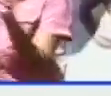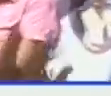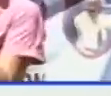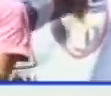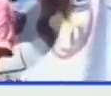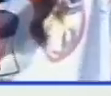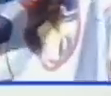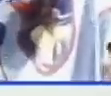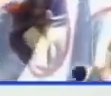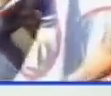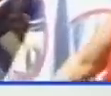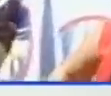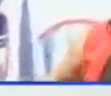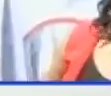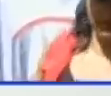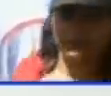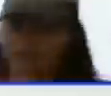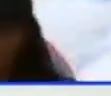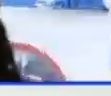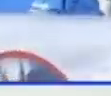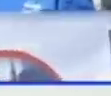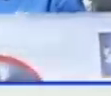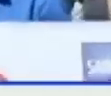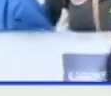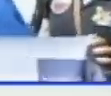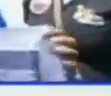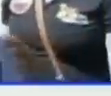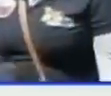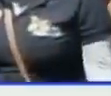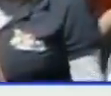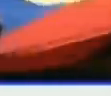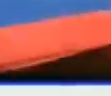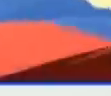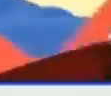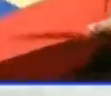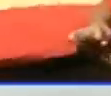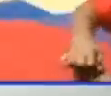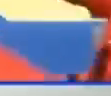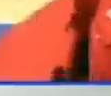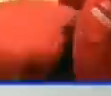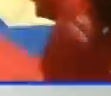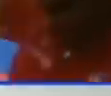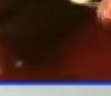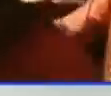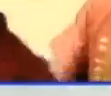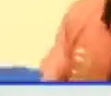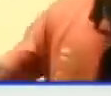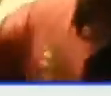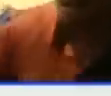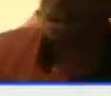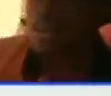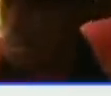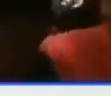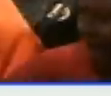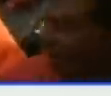Ayer estuvieron aquí los CLAP. Un aplauso a los comités locales de abastecimiento y producción.